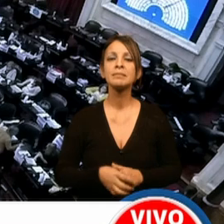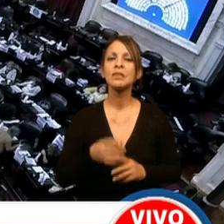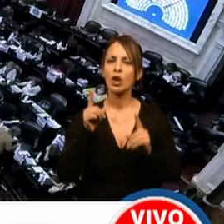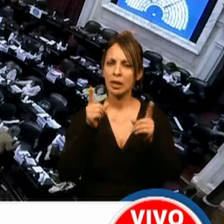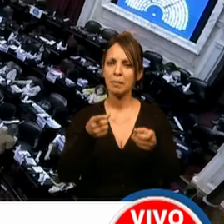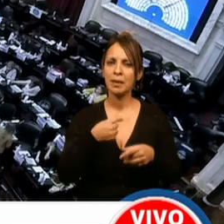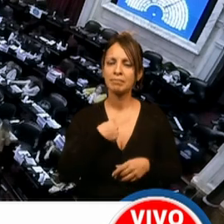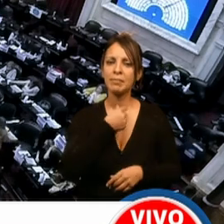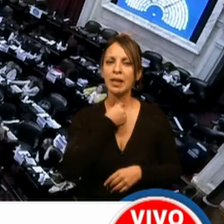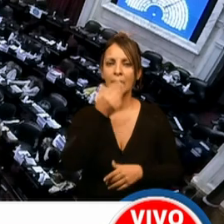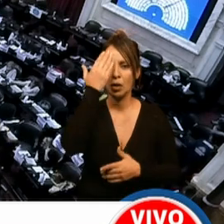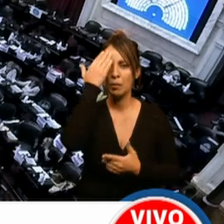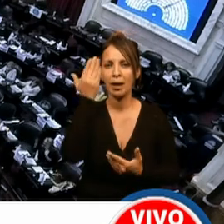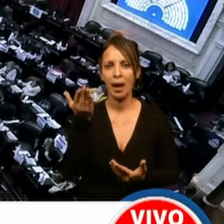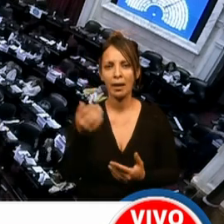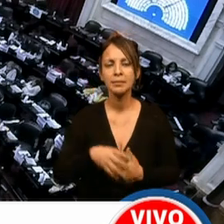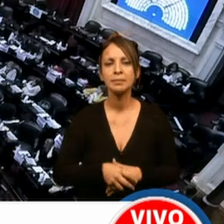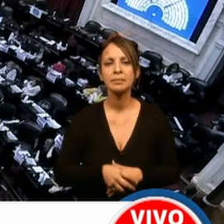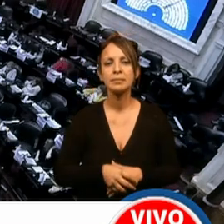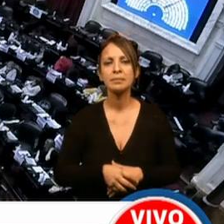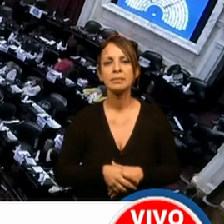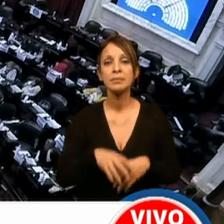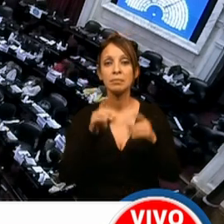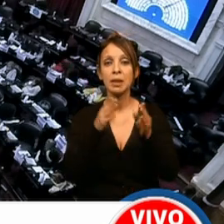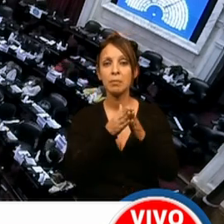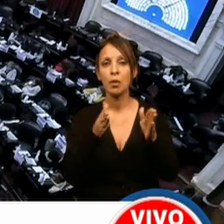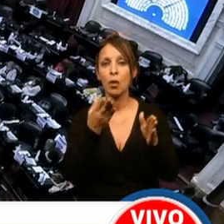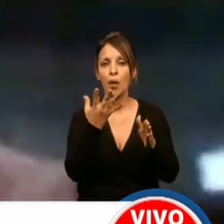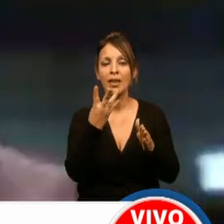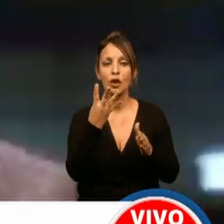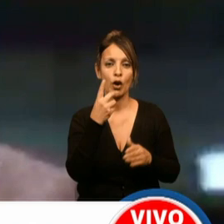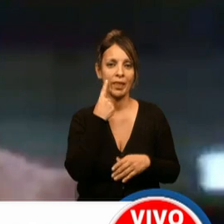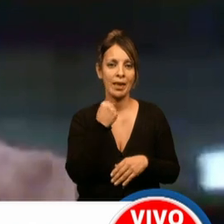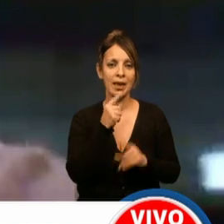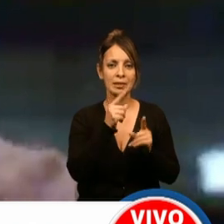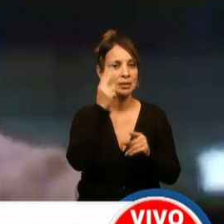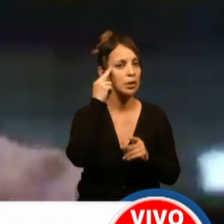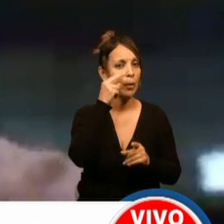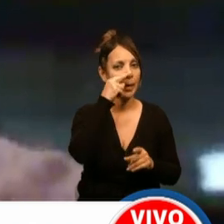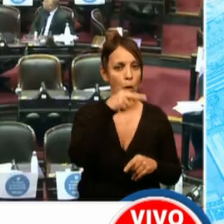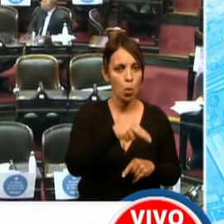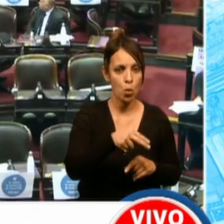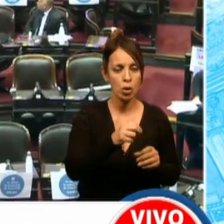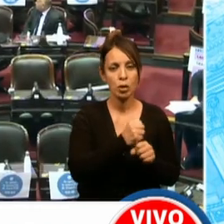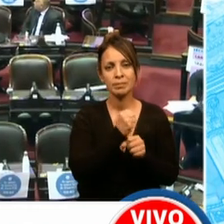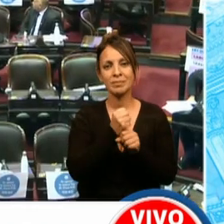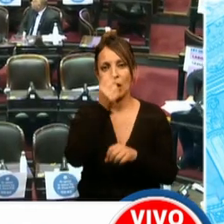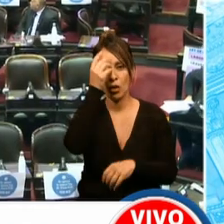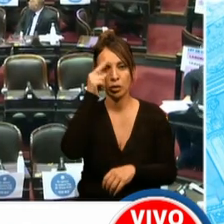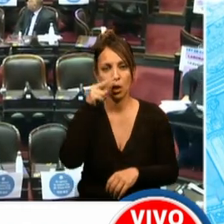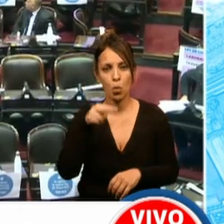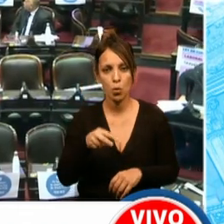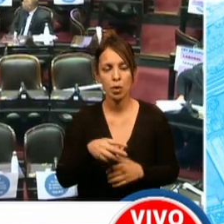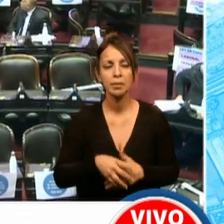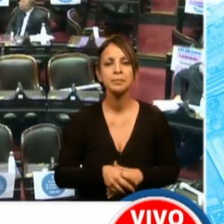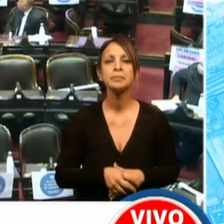homenajear lo que sucedió en esos cuatro días que van del 9 de junio al 12 de junio